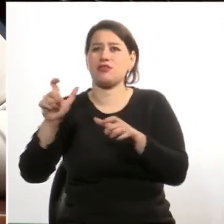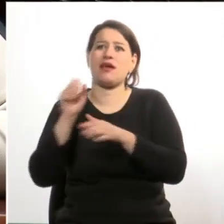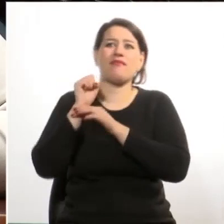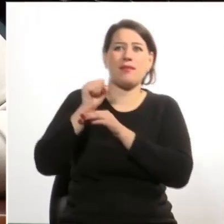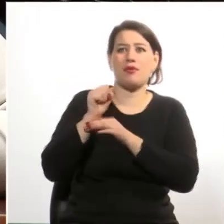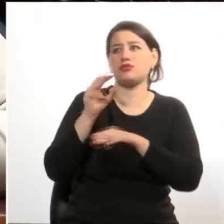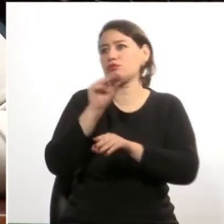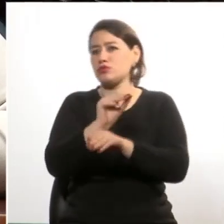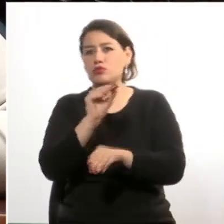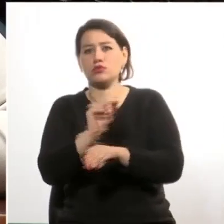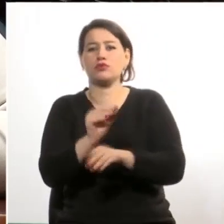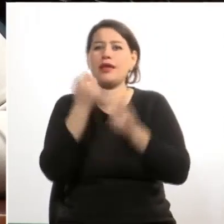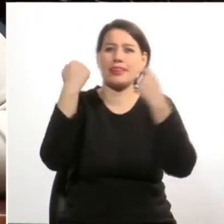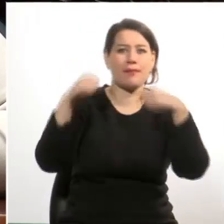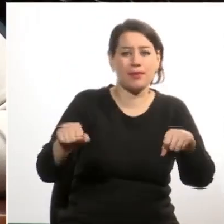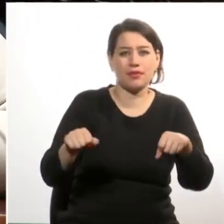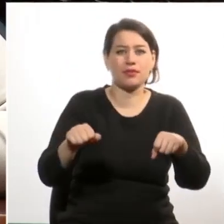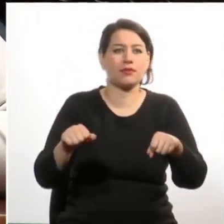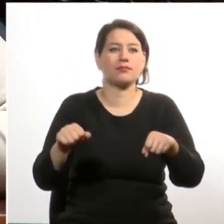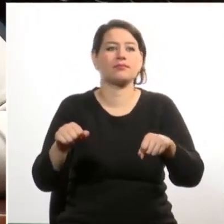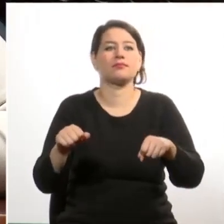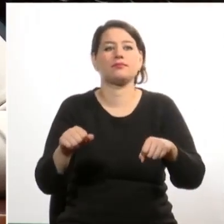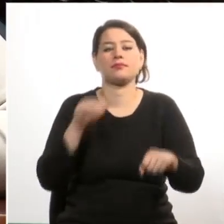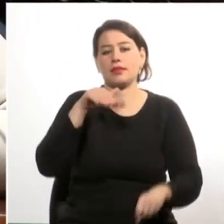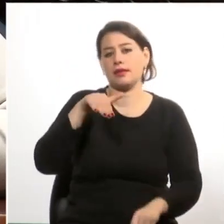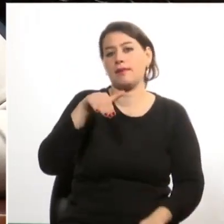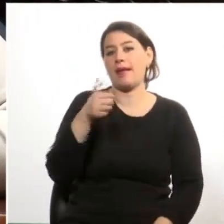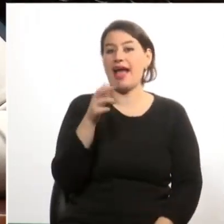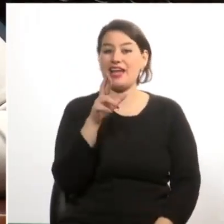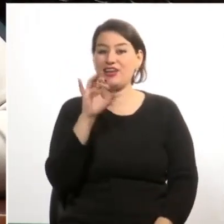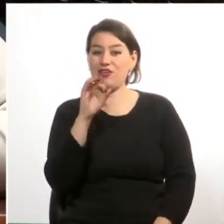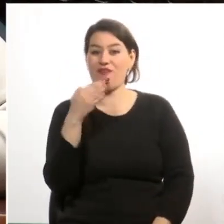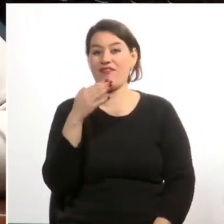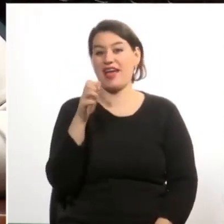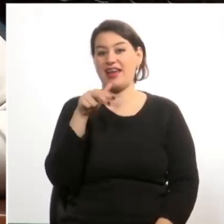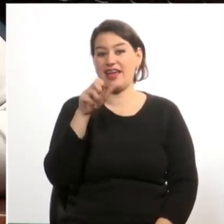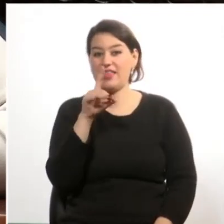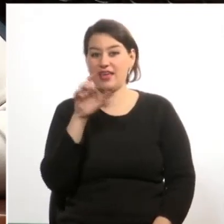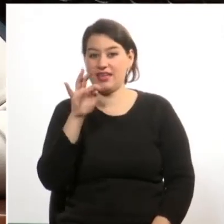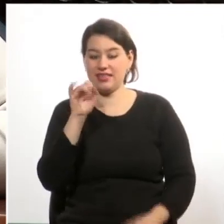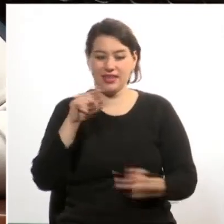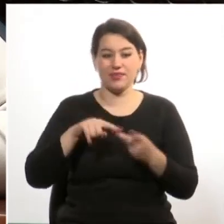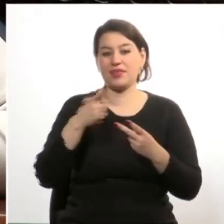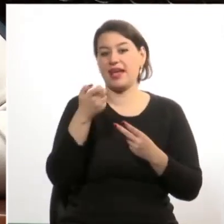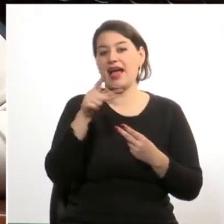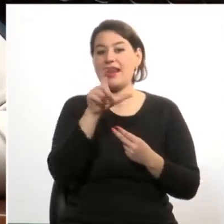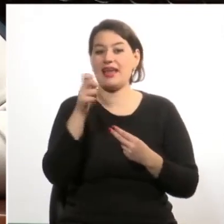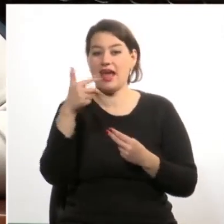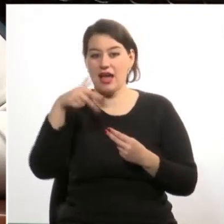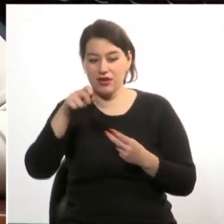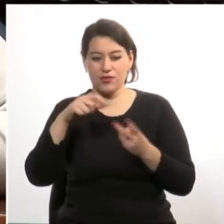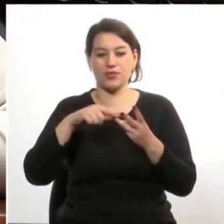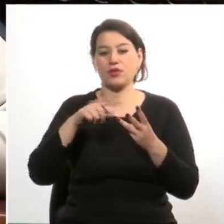de la cultura, del deporte, entre otros Mario Benedetti, Eduardo Galeano, Alberto Candó, Nelly Goitiño,